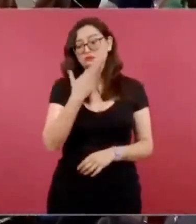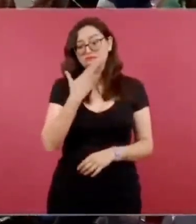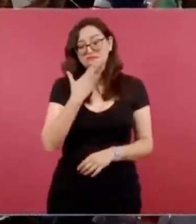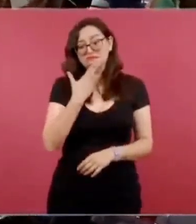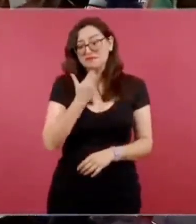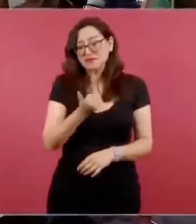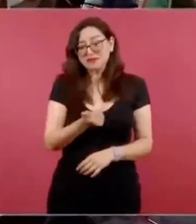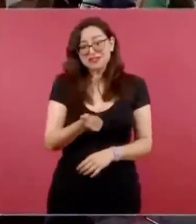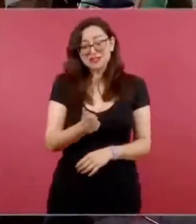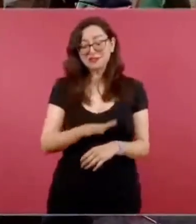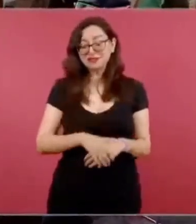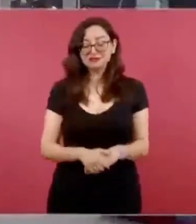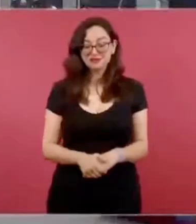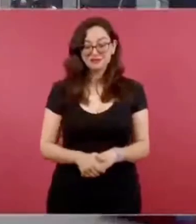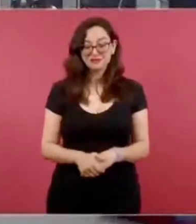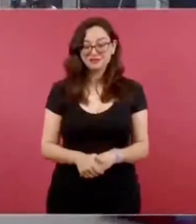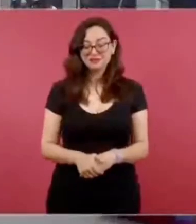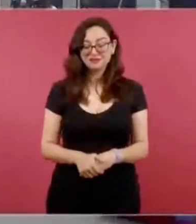Pero